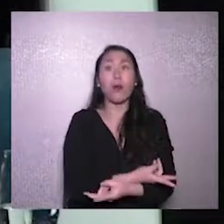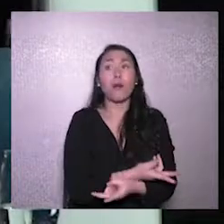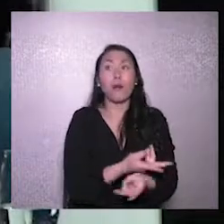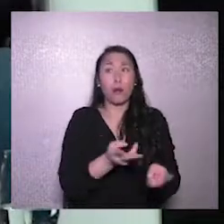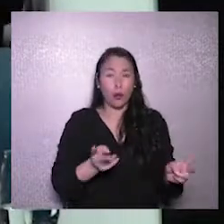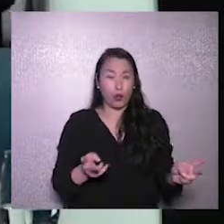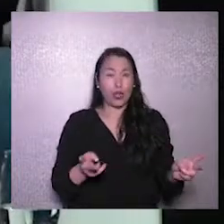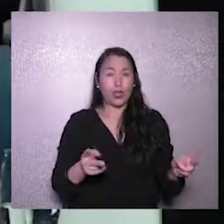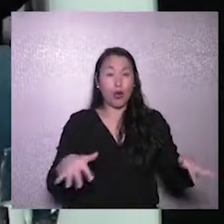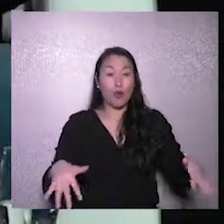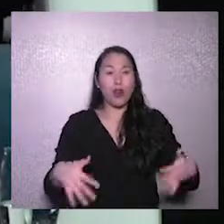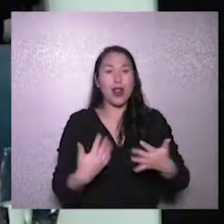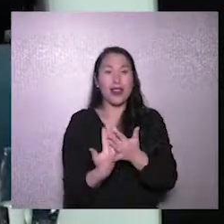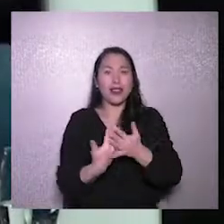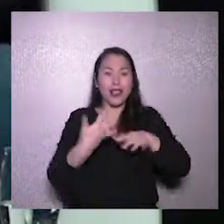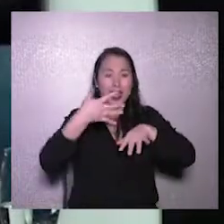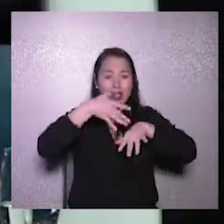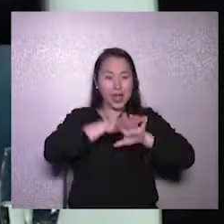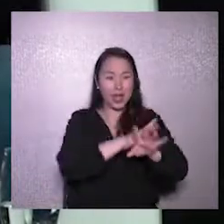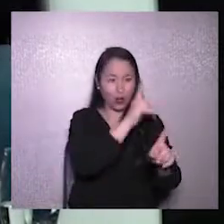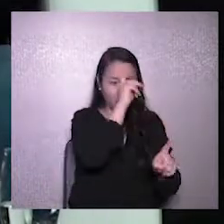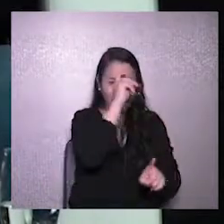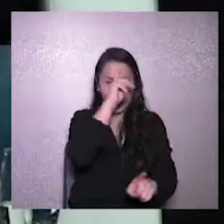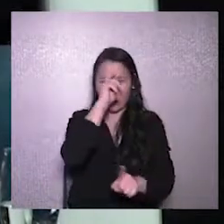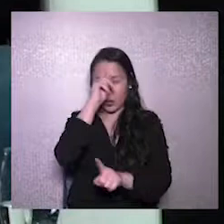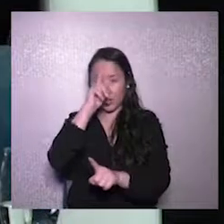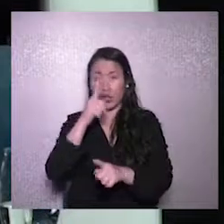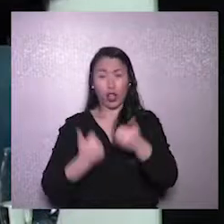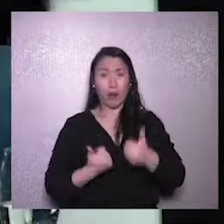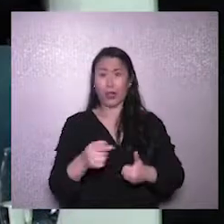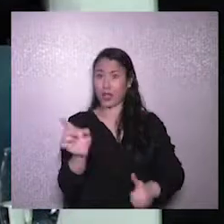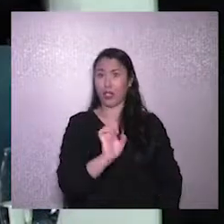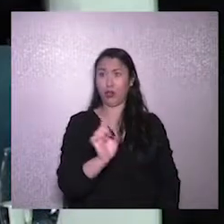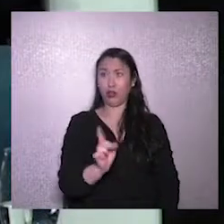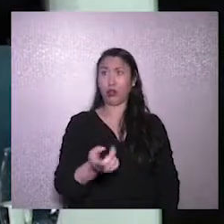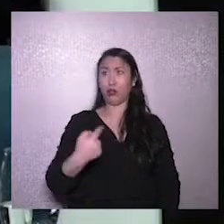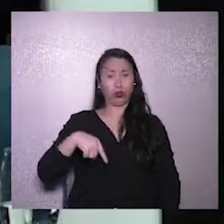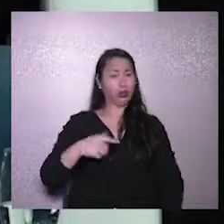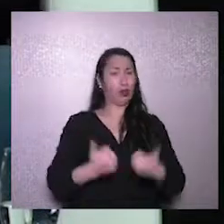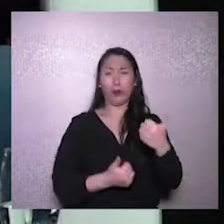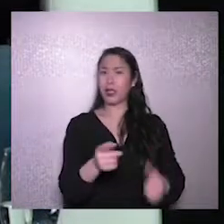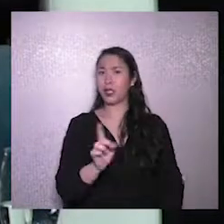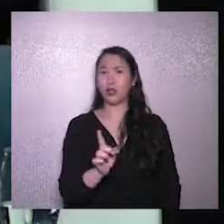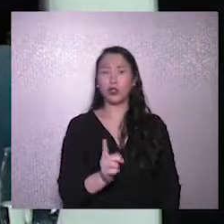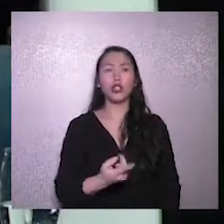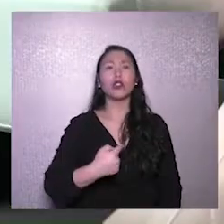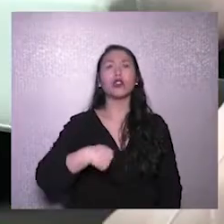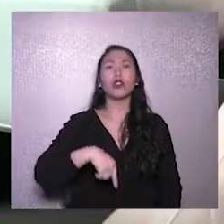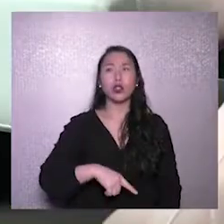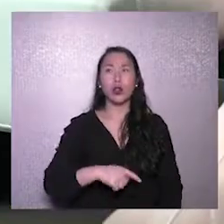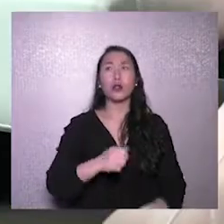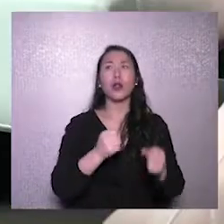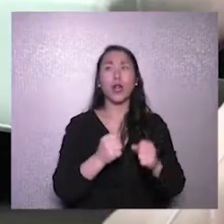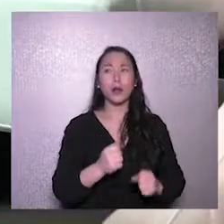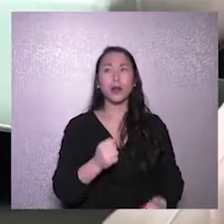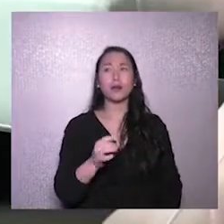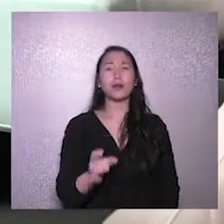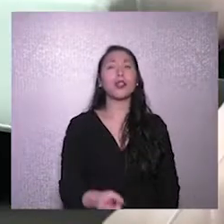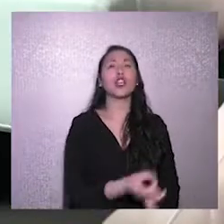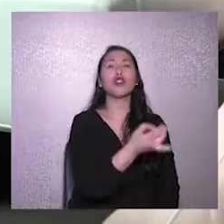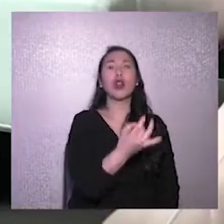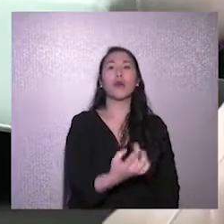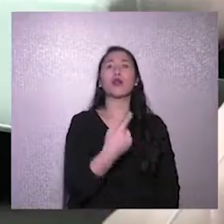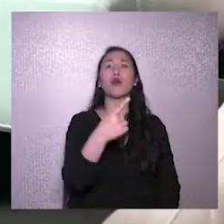red integrada de hospitales, que no competimos, nosotros no somos clínicas, por lo tanto, nosotros deberíamos tener un solo